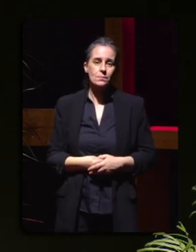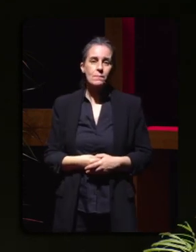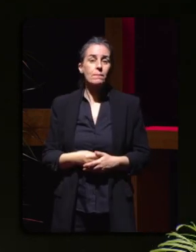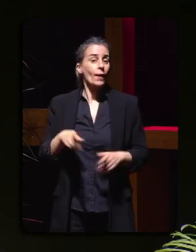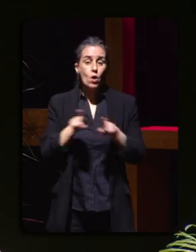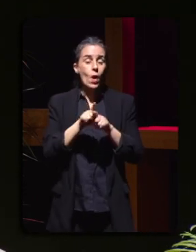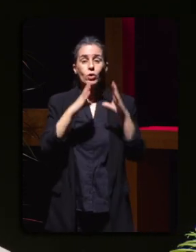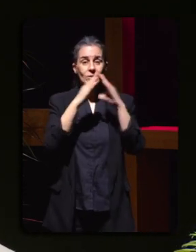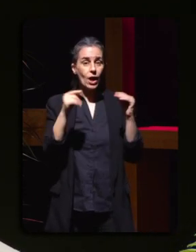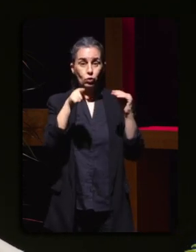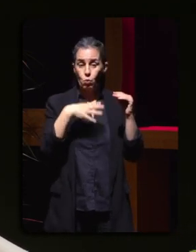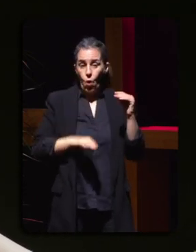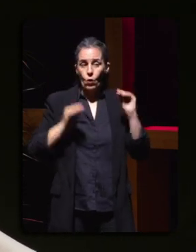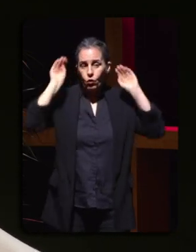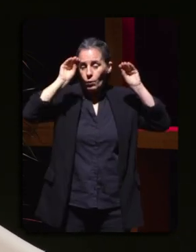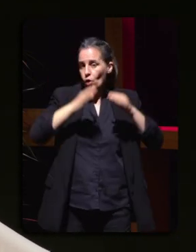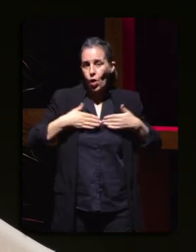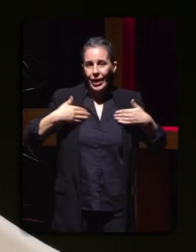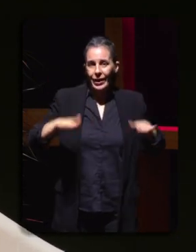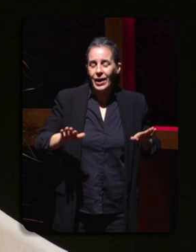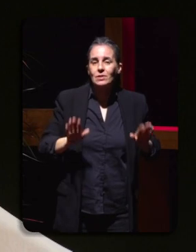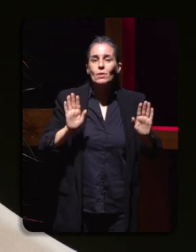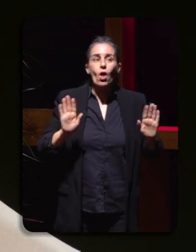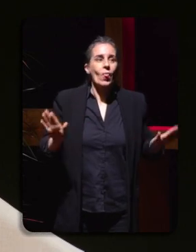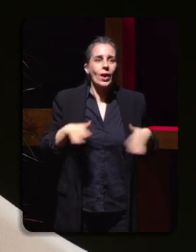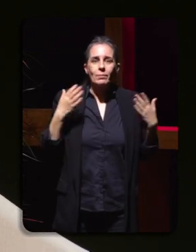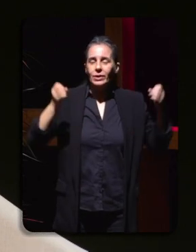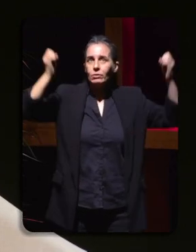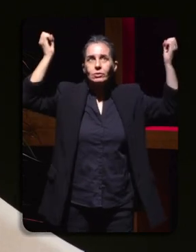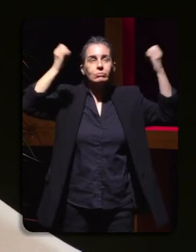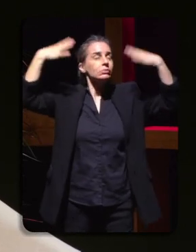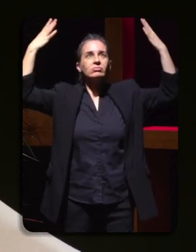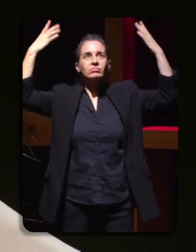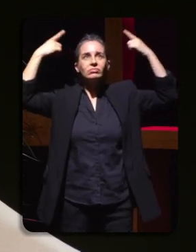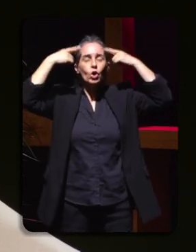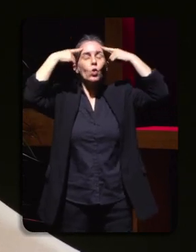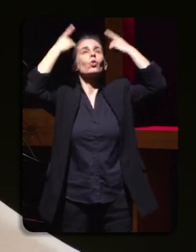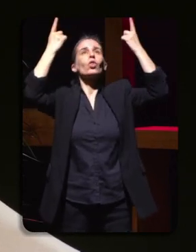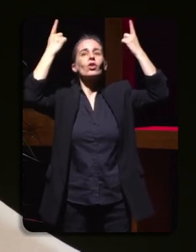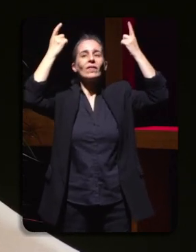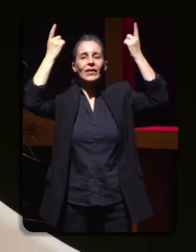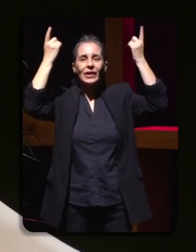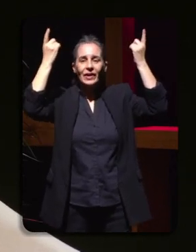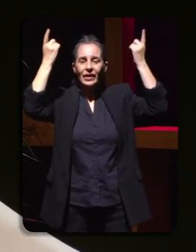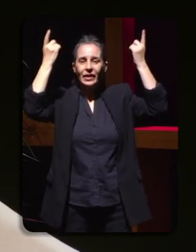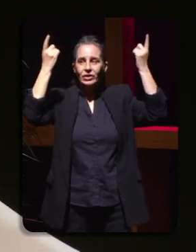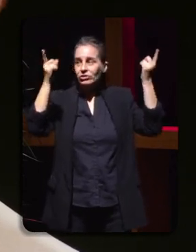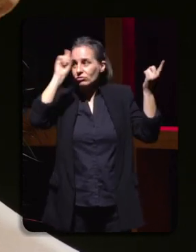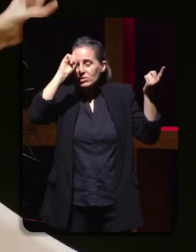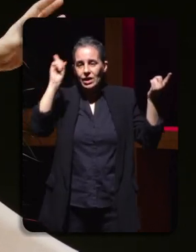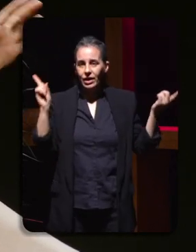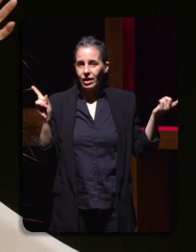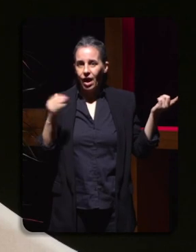efectivamente hay como un rayo de luz eh una hay un desvelamiento no sé